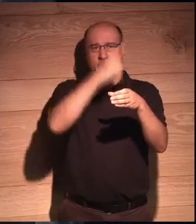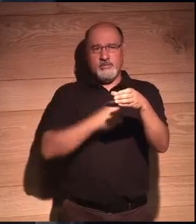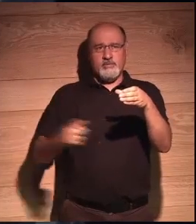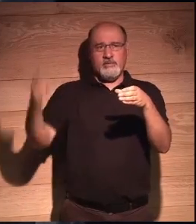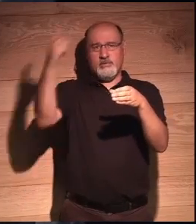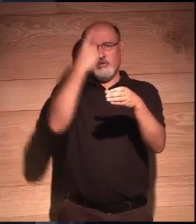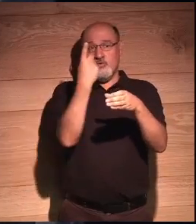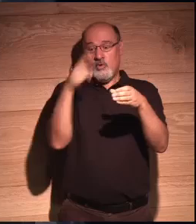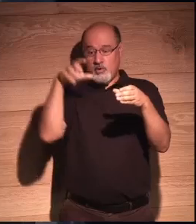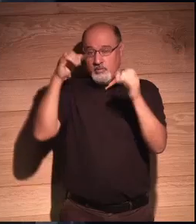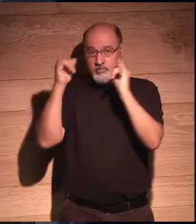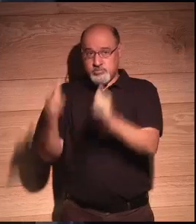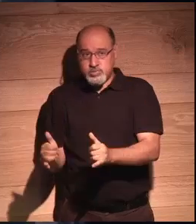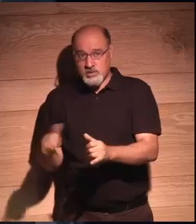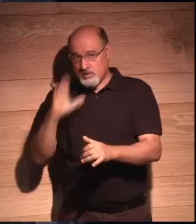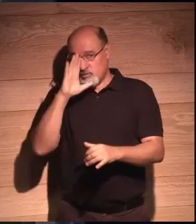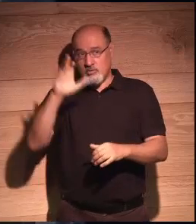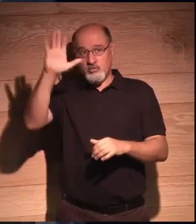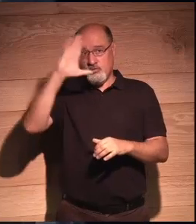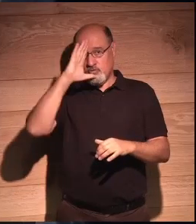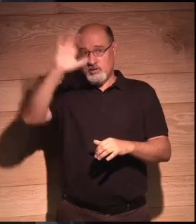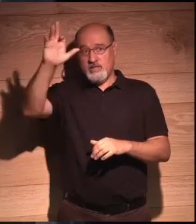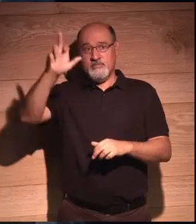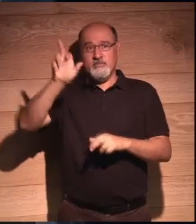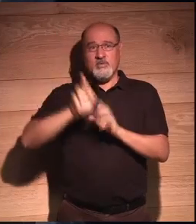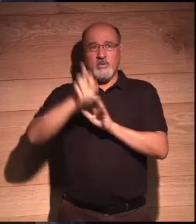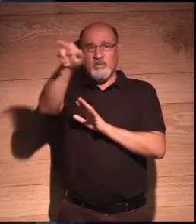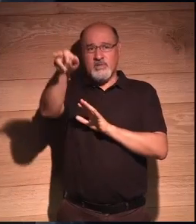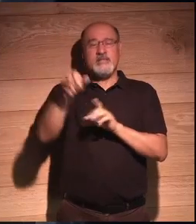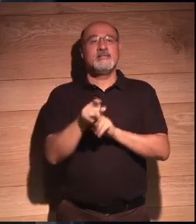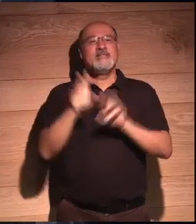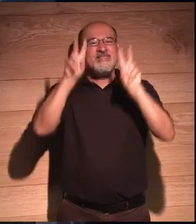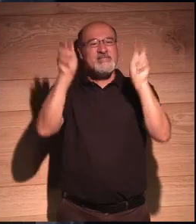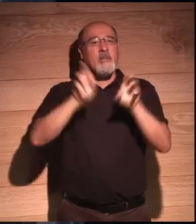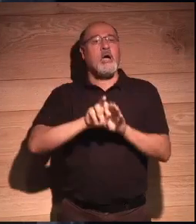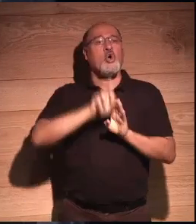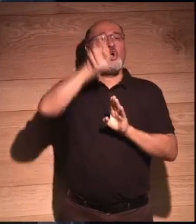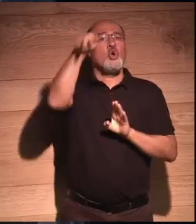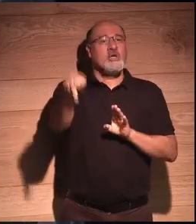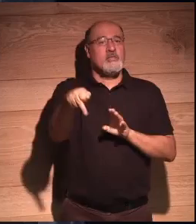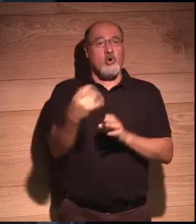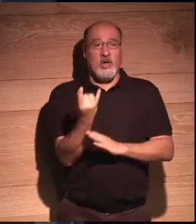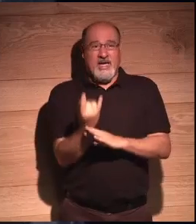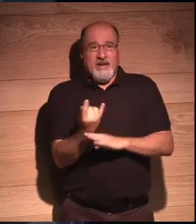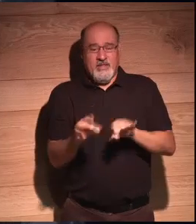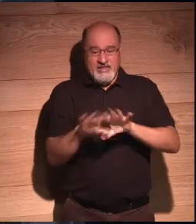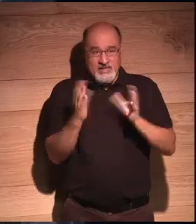gran problema de la cohetería, de la historia del espacio, es esa lucha entre que para ganar a la gravedad